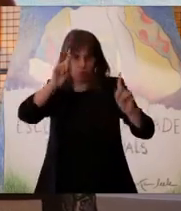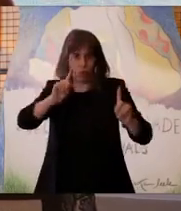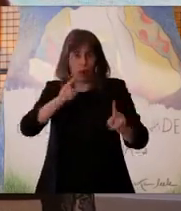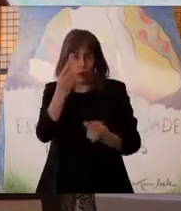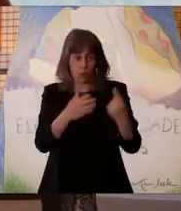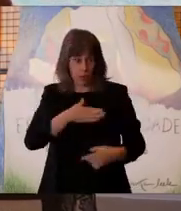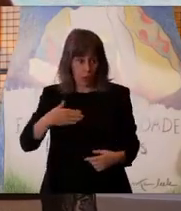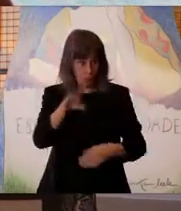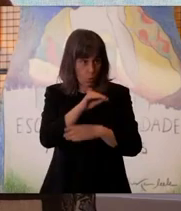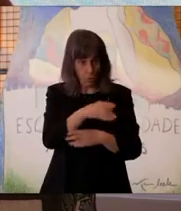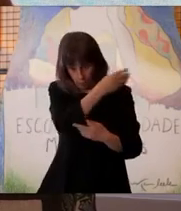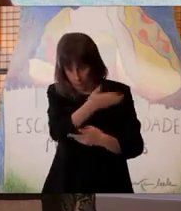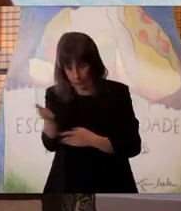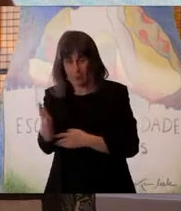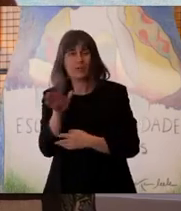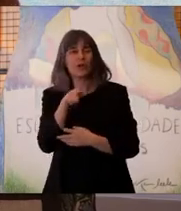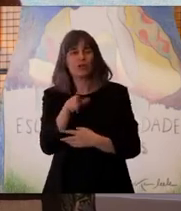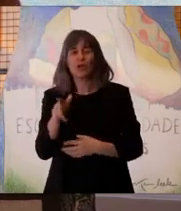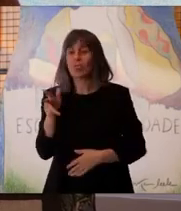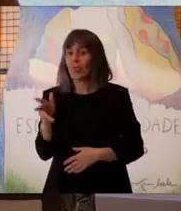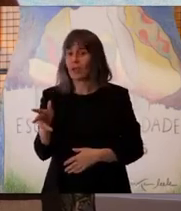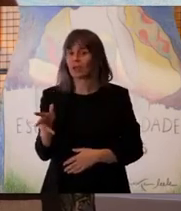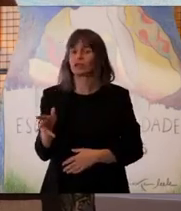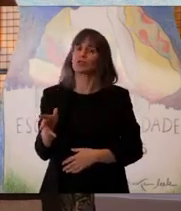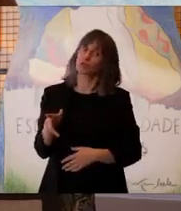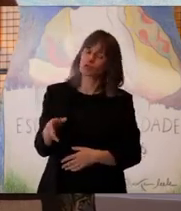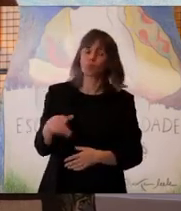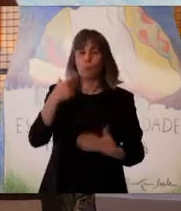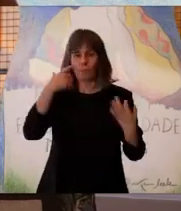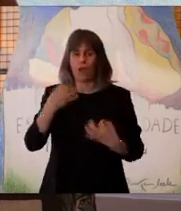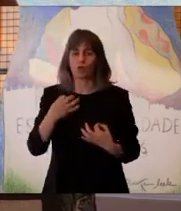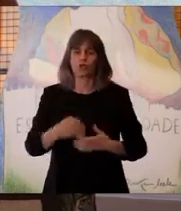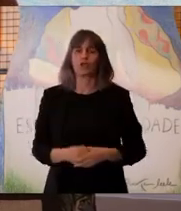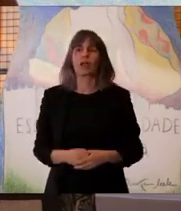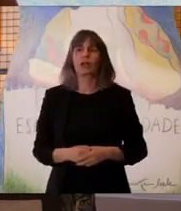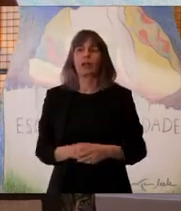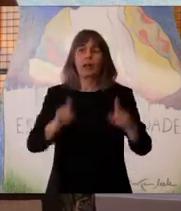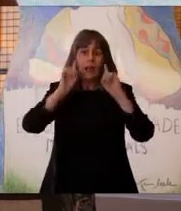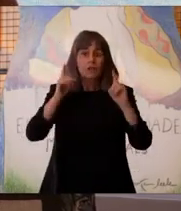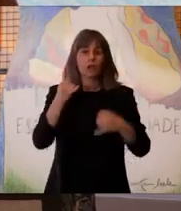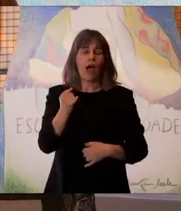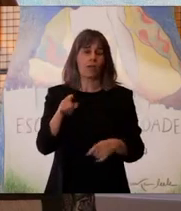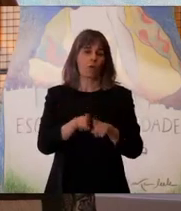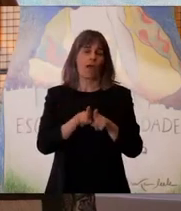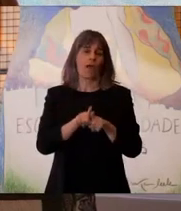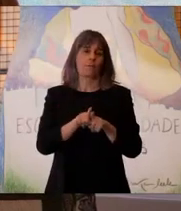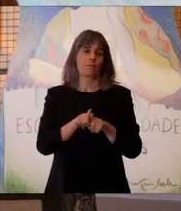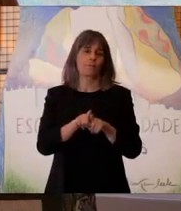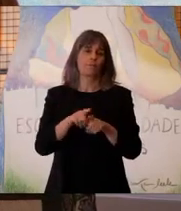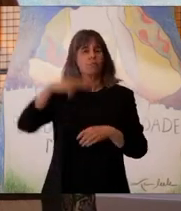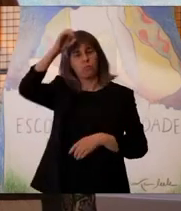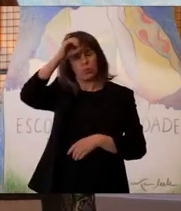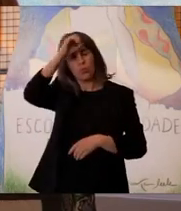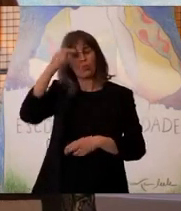pero convertir eso en un derecho es una formulación muy muy peligrosa y muy perversa por eso cuando se convierte en posicionamiento político e incluso